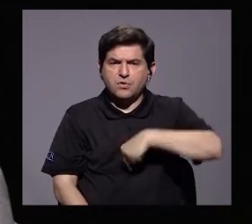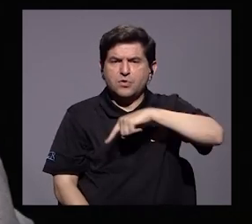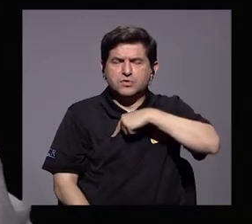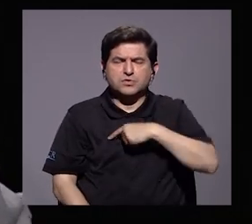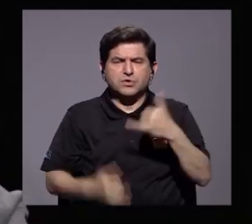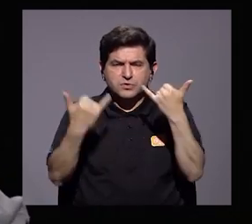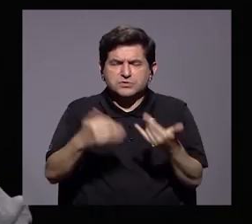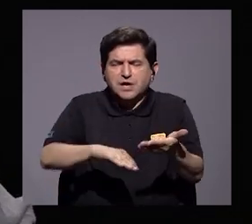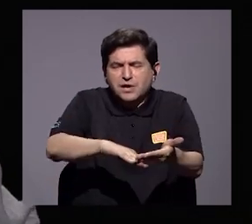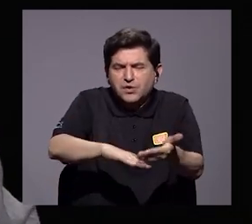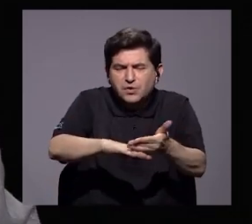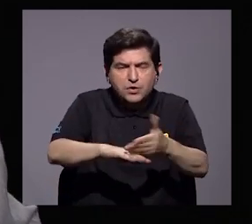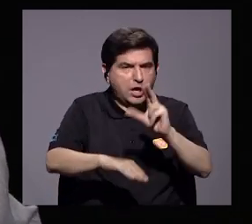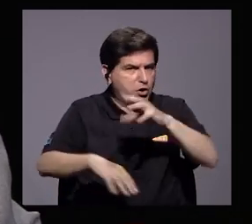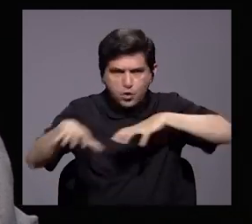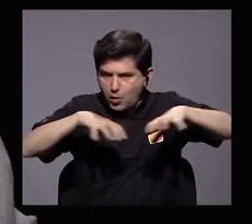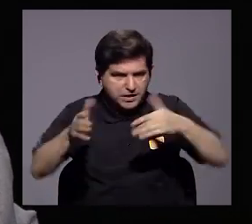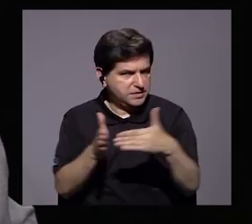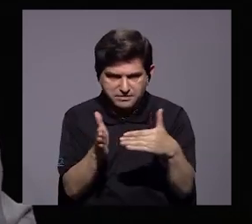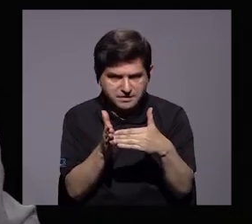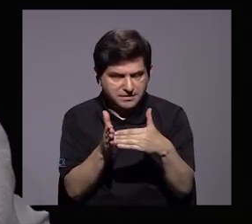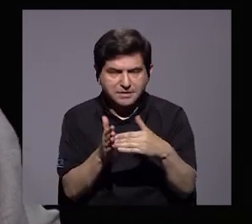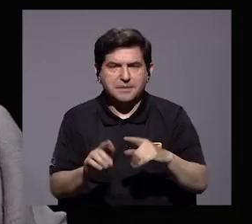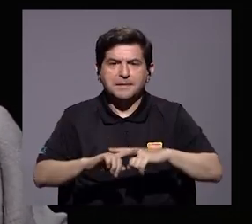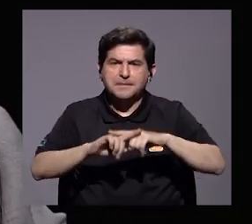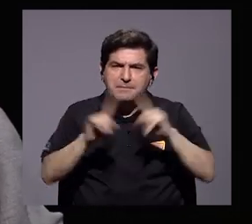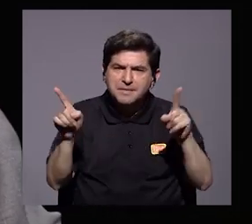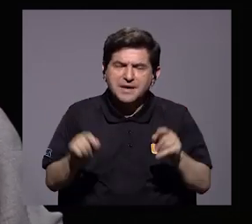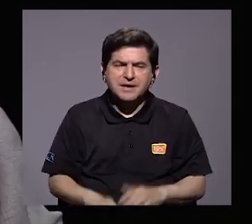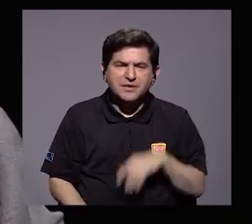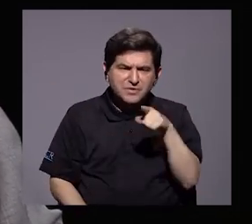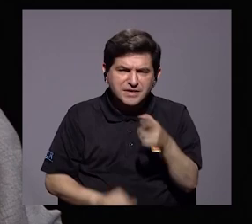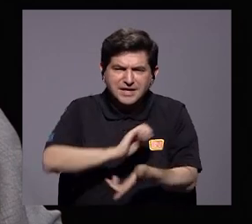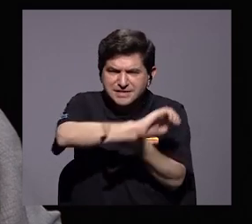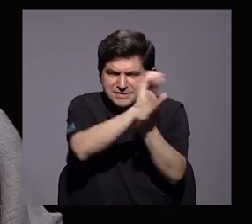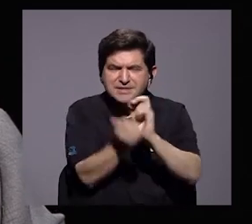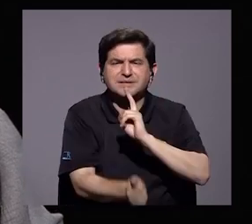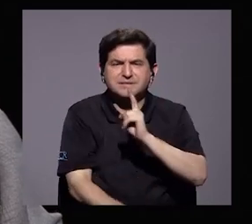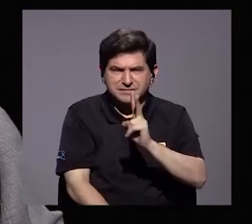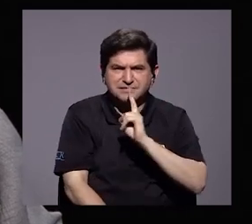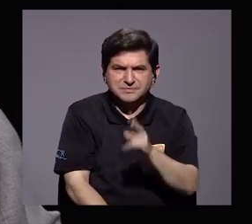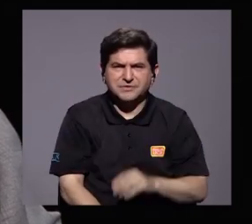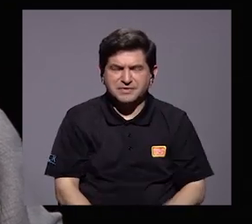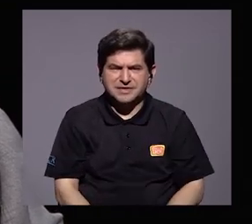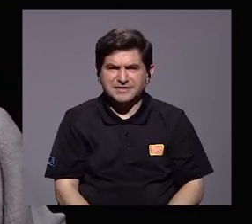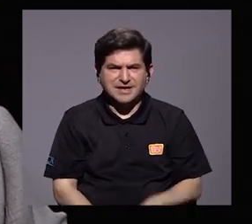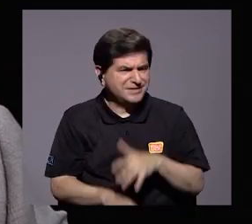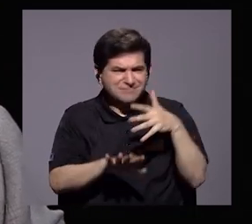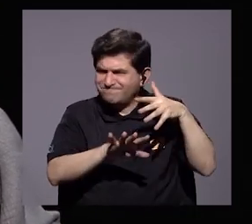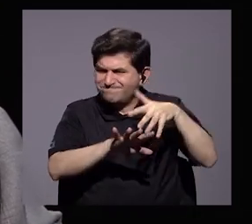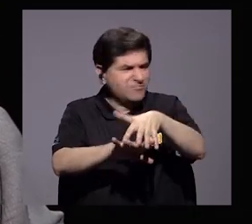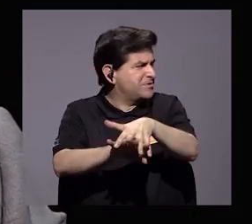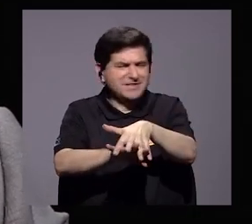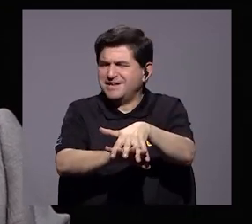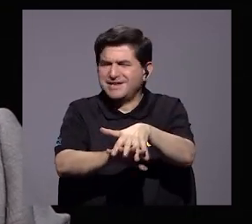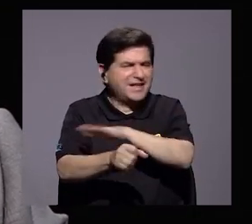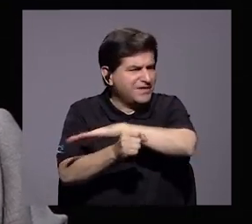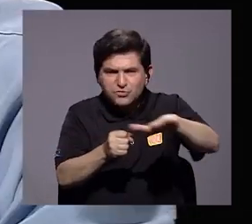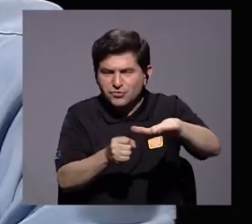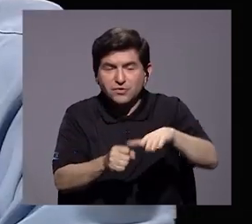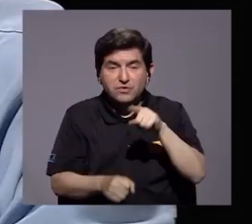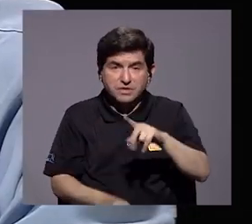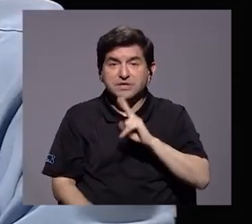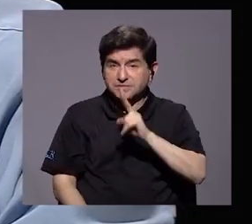lograr que estemos en recuperación no en reactivación y que de algún modo de hacer reforma verdaderamente no fue integral y ellos